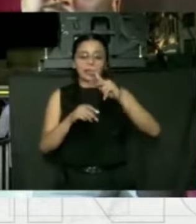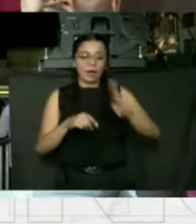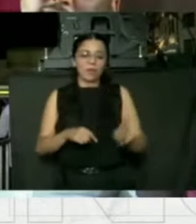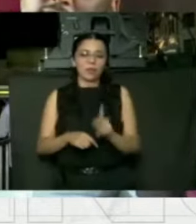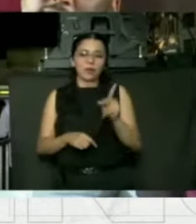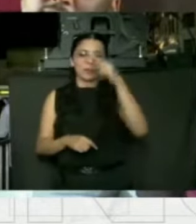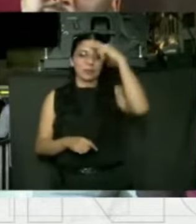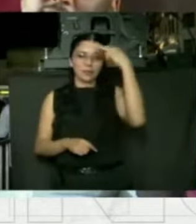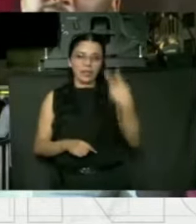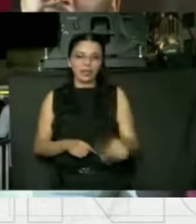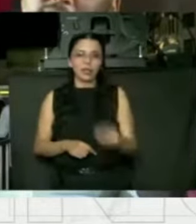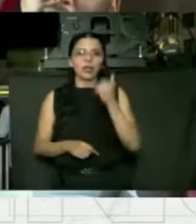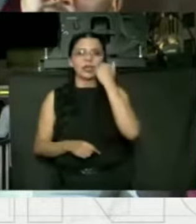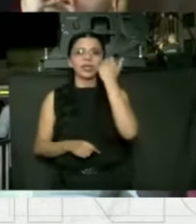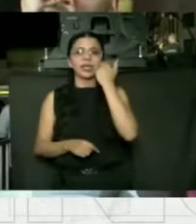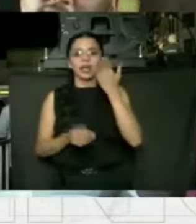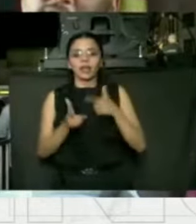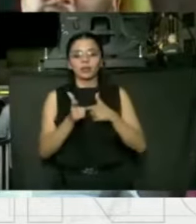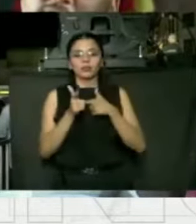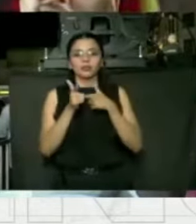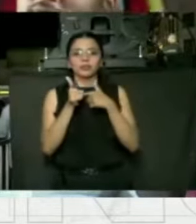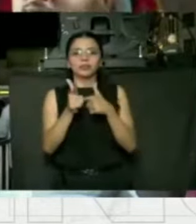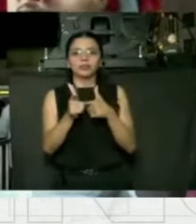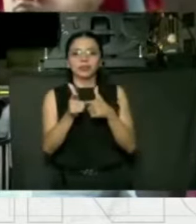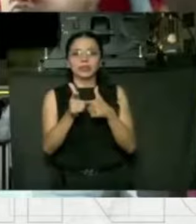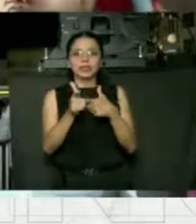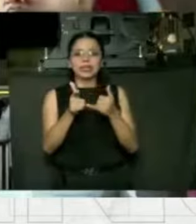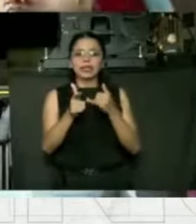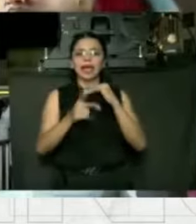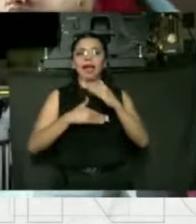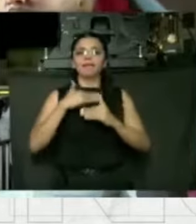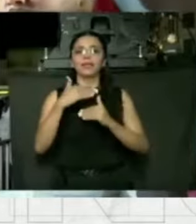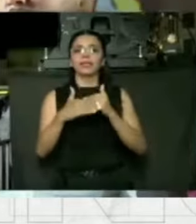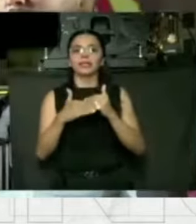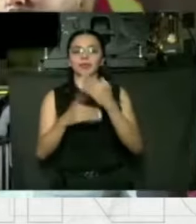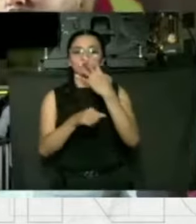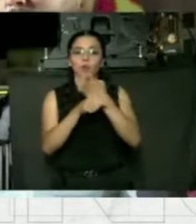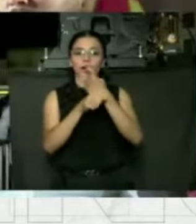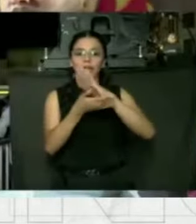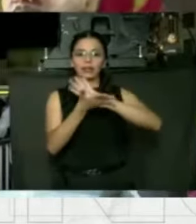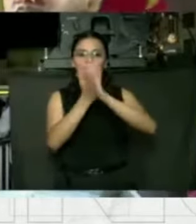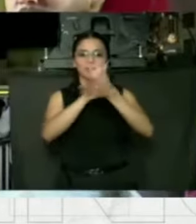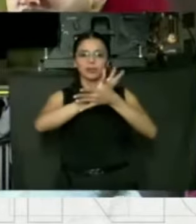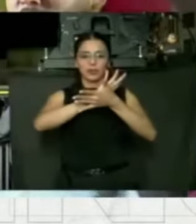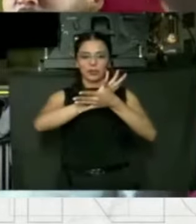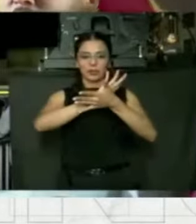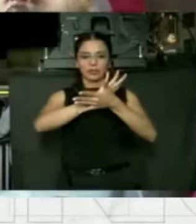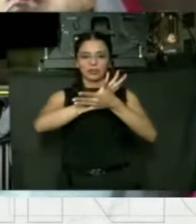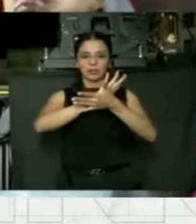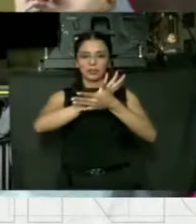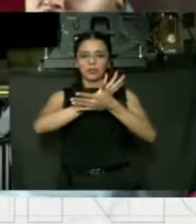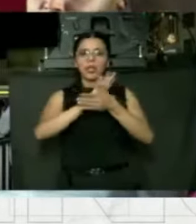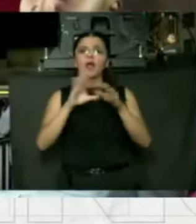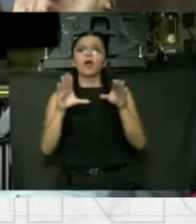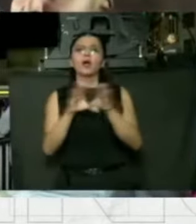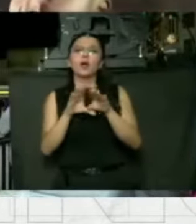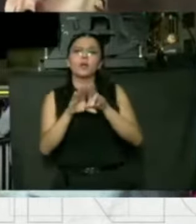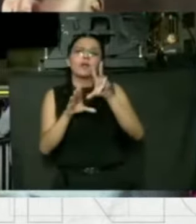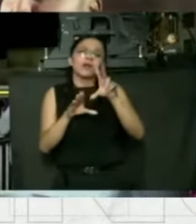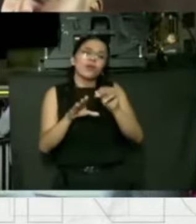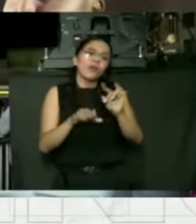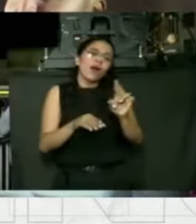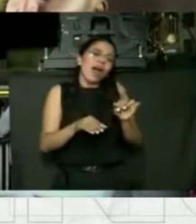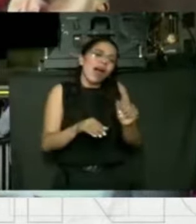México quiere que continúe y que avancemos con la cuarta transformación. ¿Y cómo no va a ser